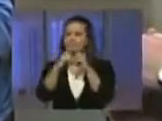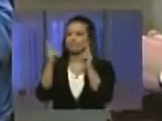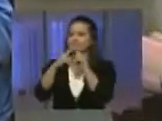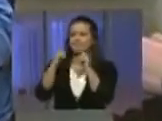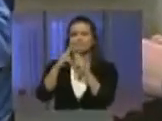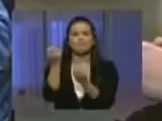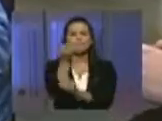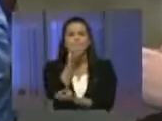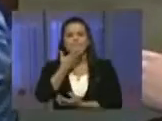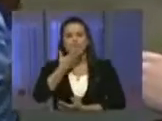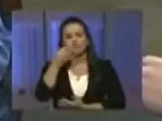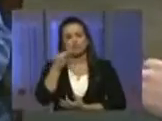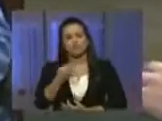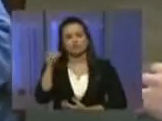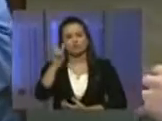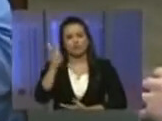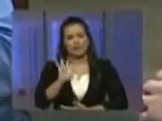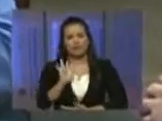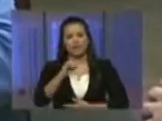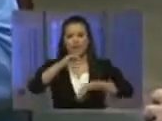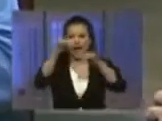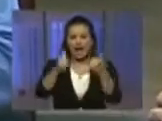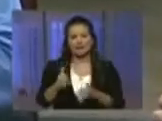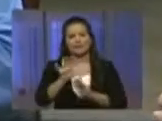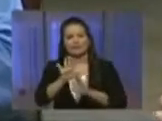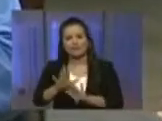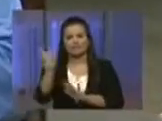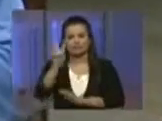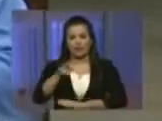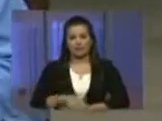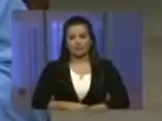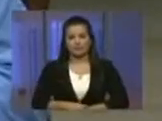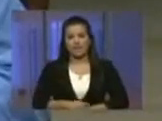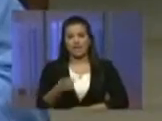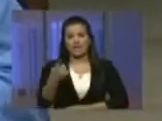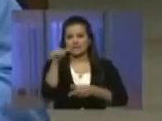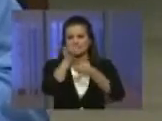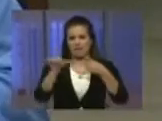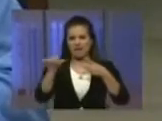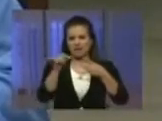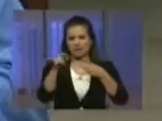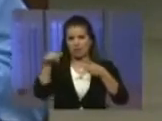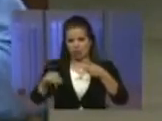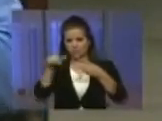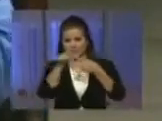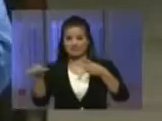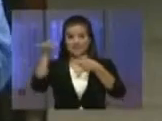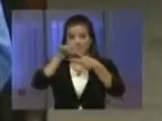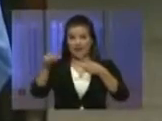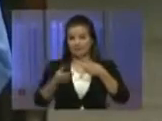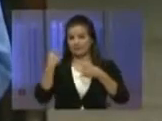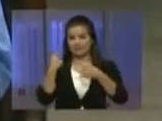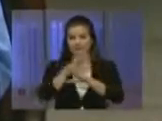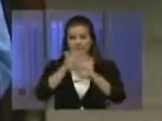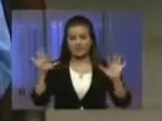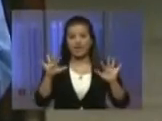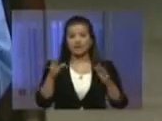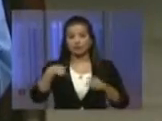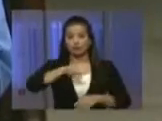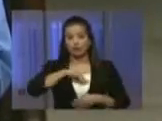afirmativo venezolano hace una semana a esta hora estábamos entregándole así en sus